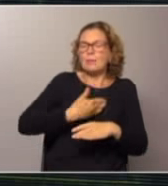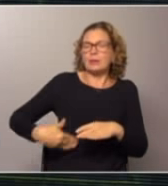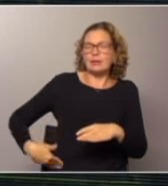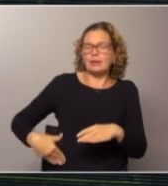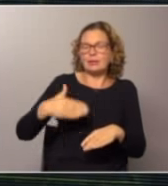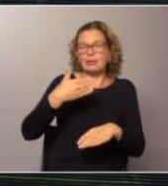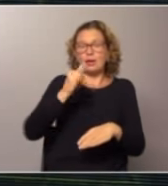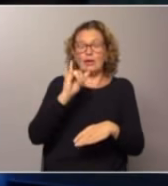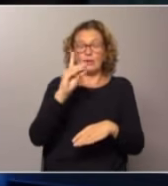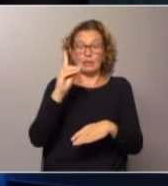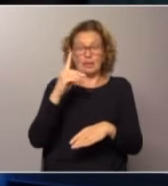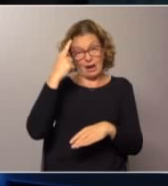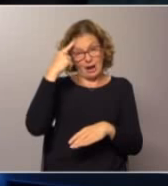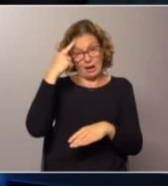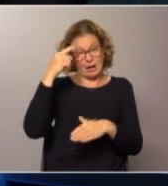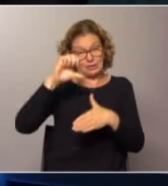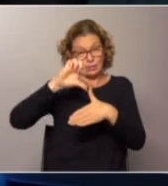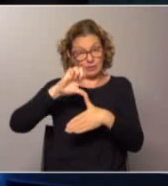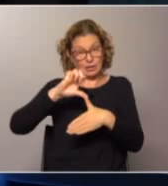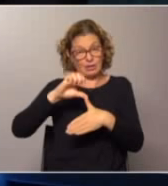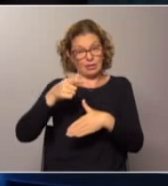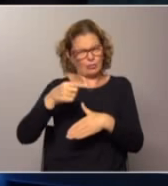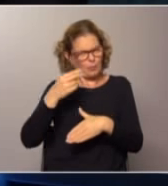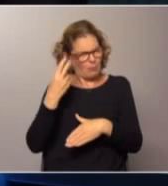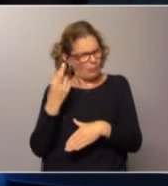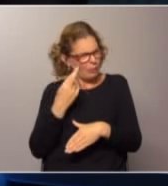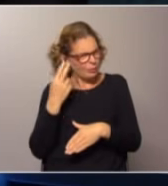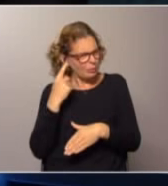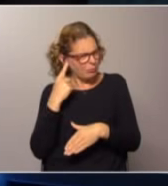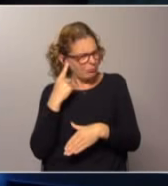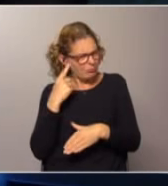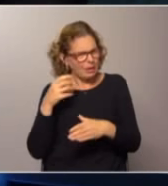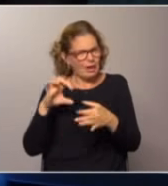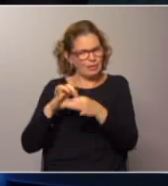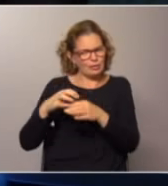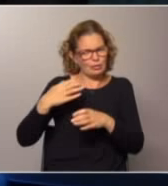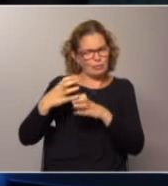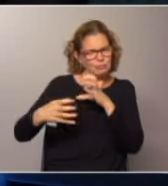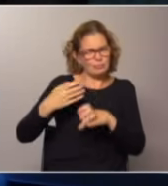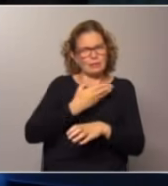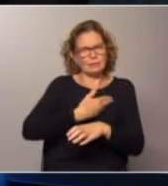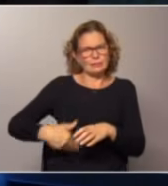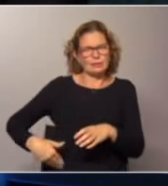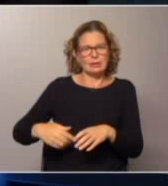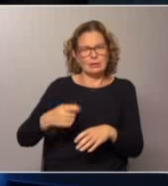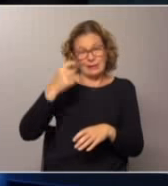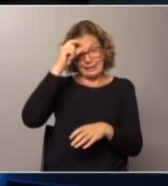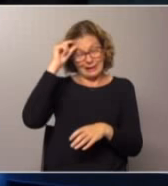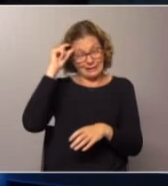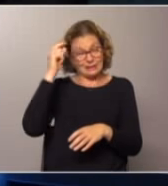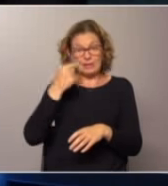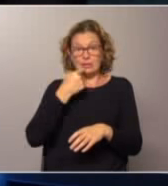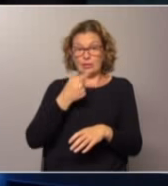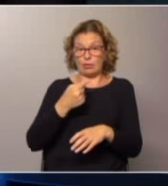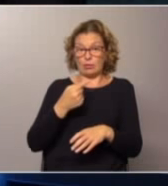latinoamericano fíjense que eso generó ruido al interior de la coalición porque sanguinetti junto con otros expresidentes américa latina' de muy diversidad ideológica